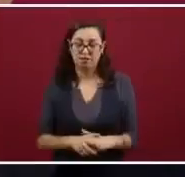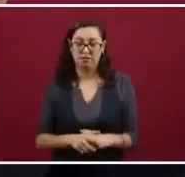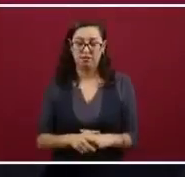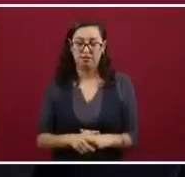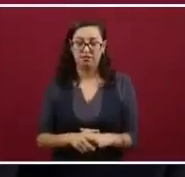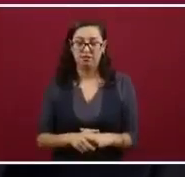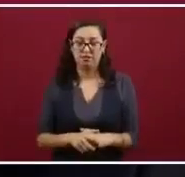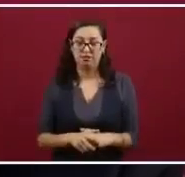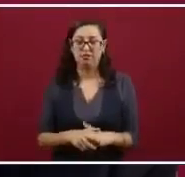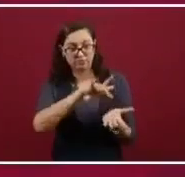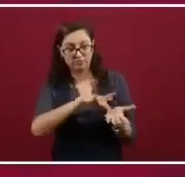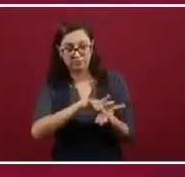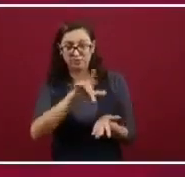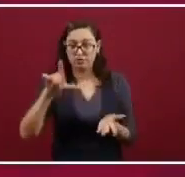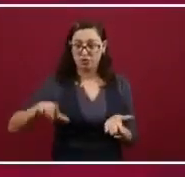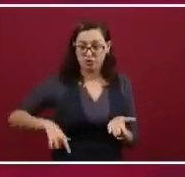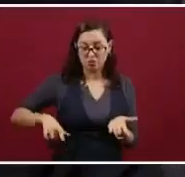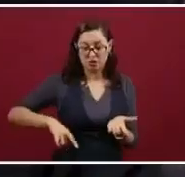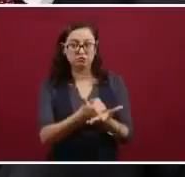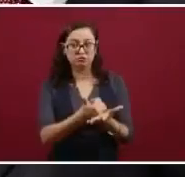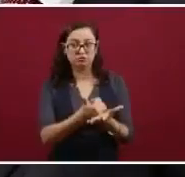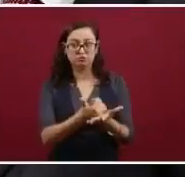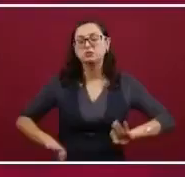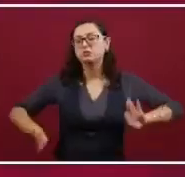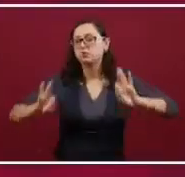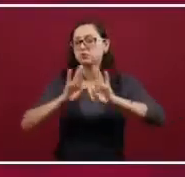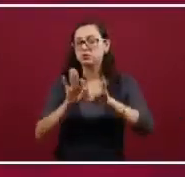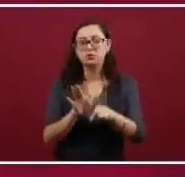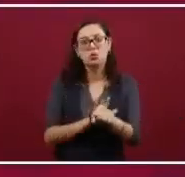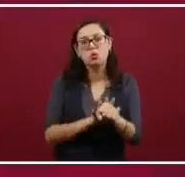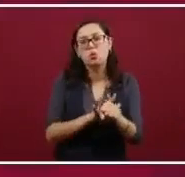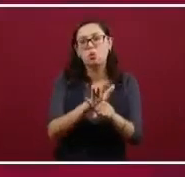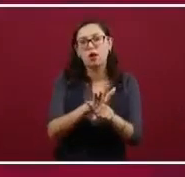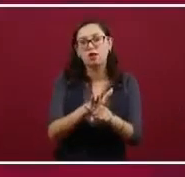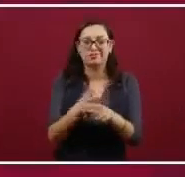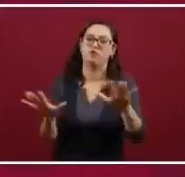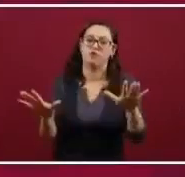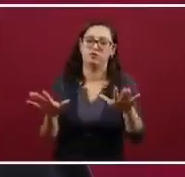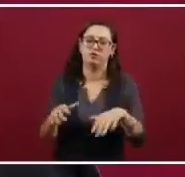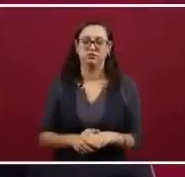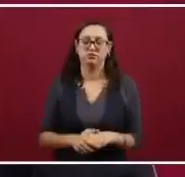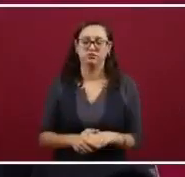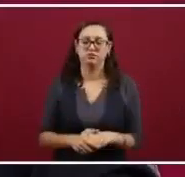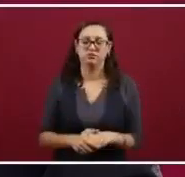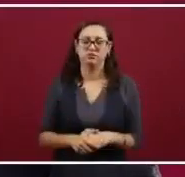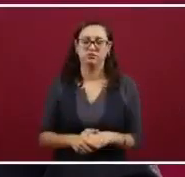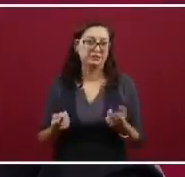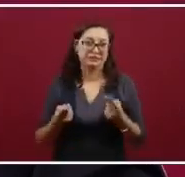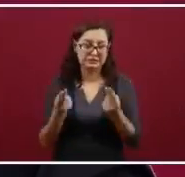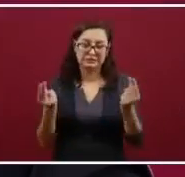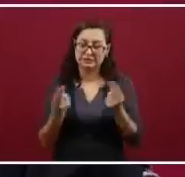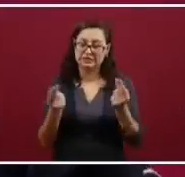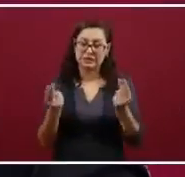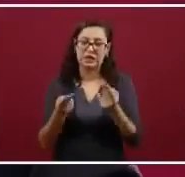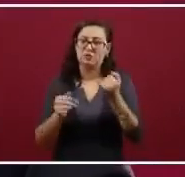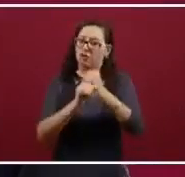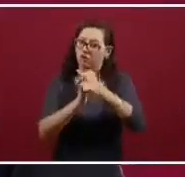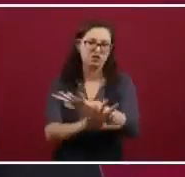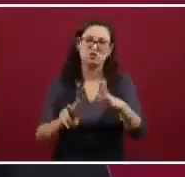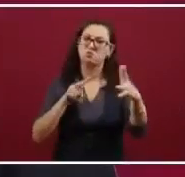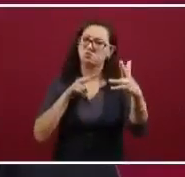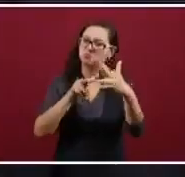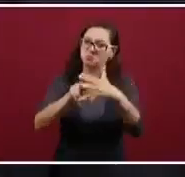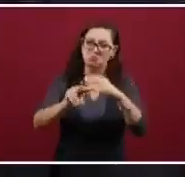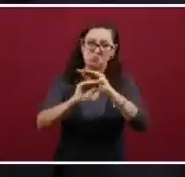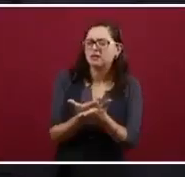gente ayude al gobierno, la condición básica es que el pueblo esté informado. Por eso, lo que hay que hacer es, a ver, transparentar todo.